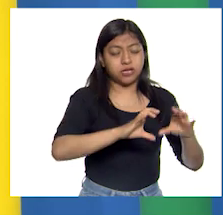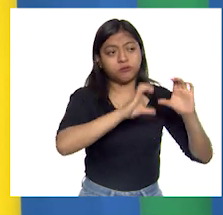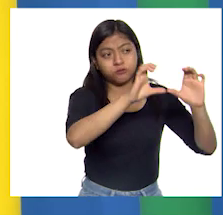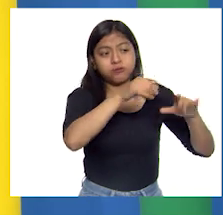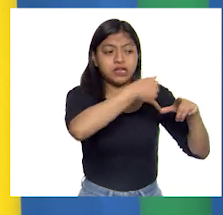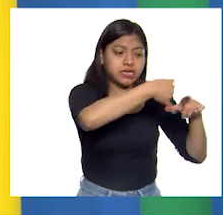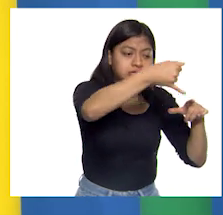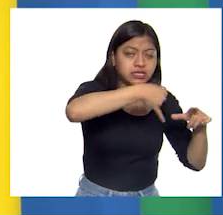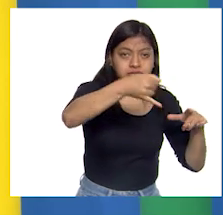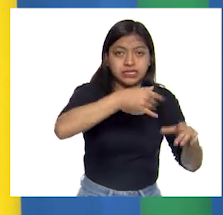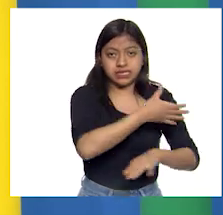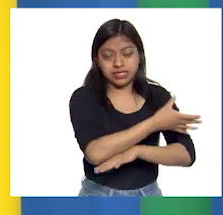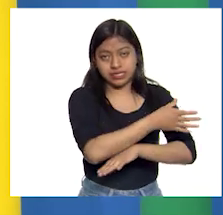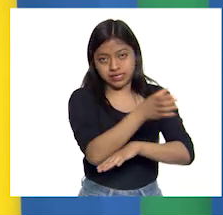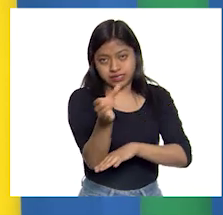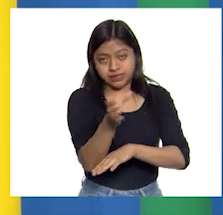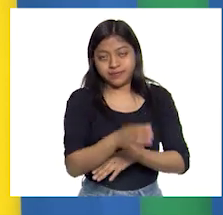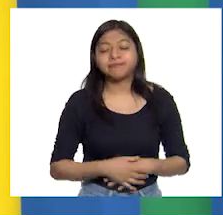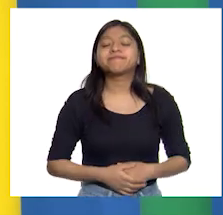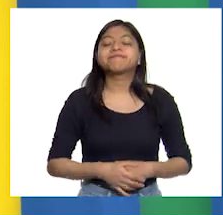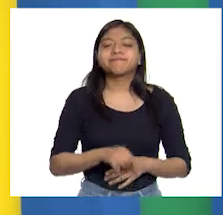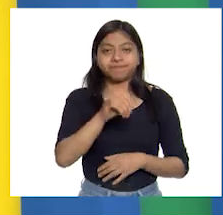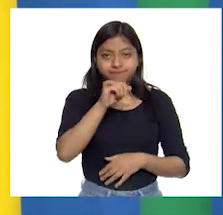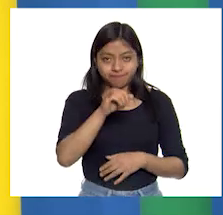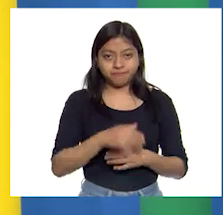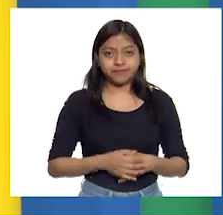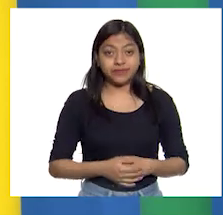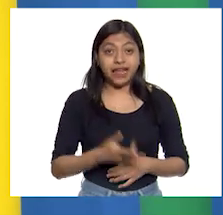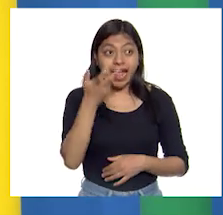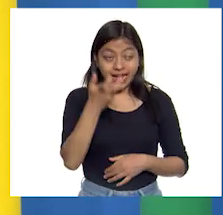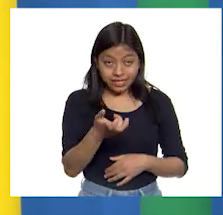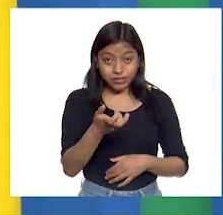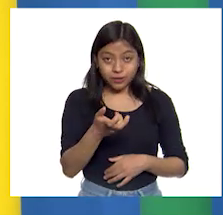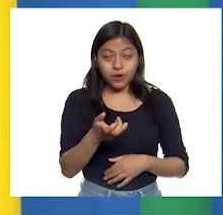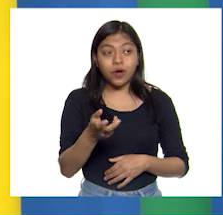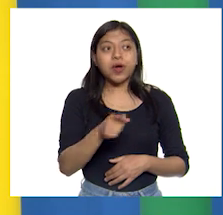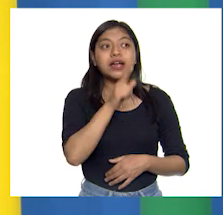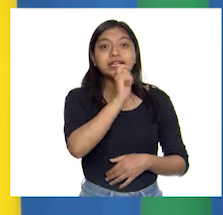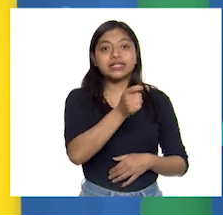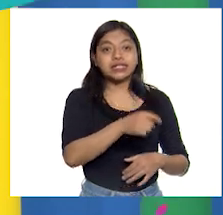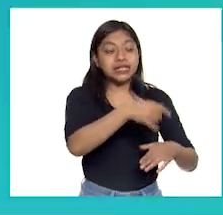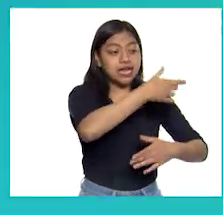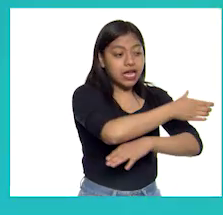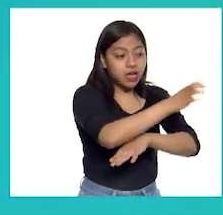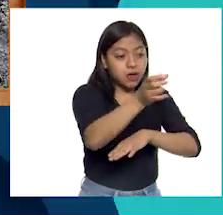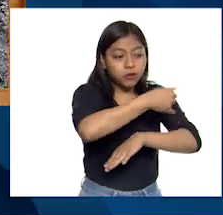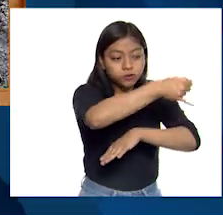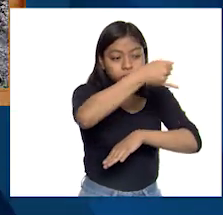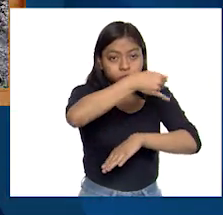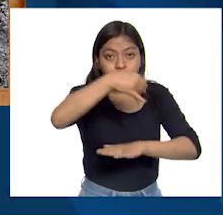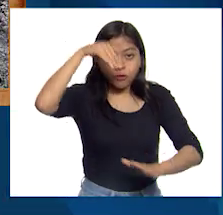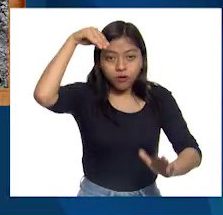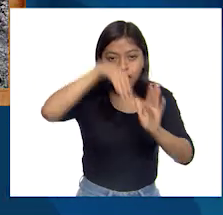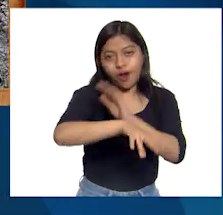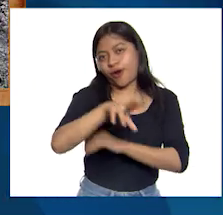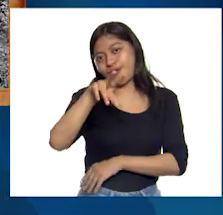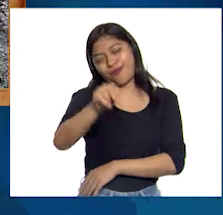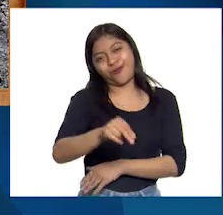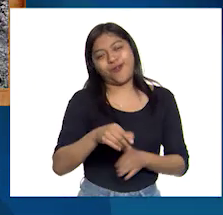esta manera se compensaba la falta de mano de obra que se había generado pues como consecuencia del estallido de la guerra y